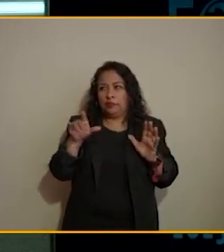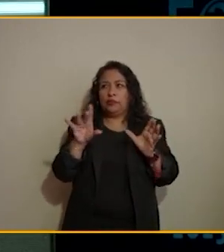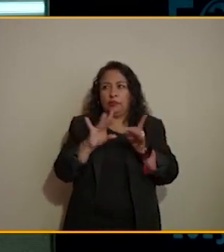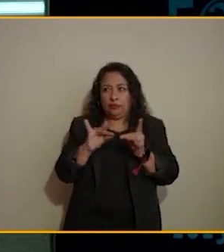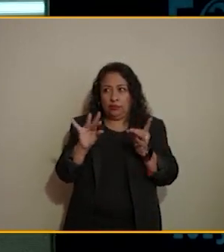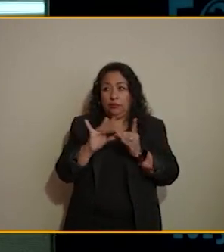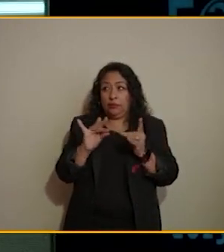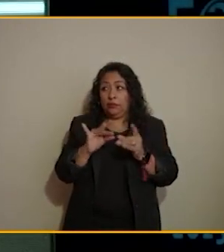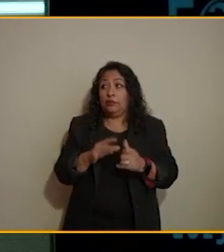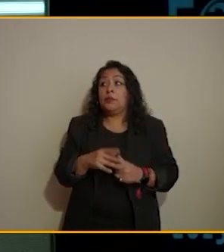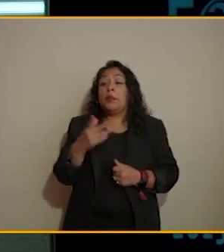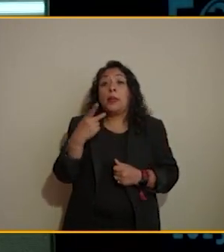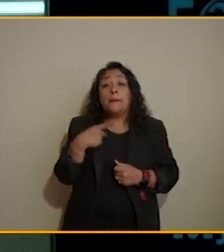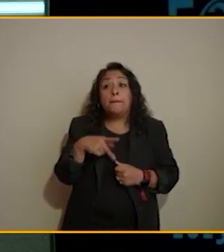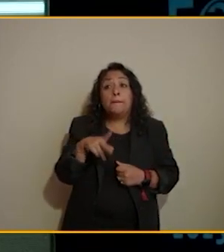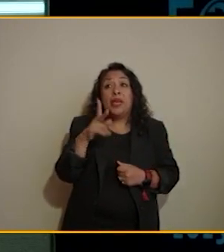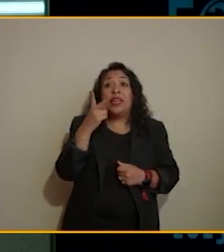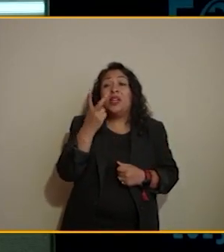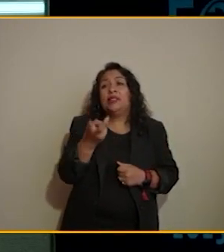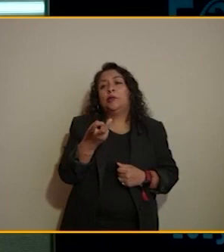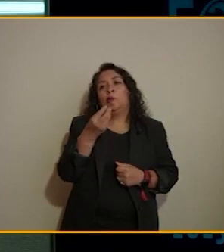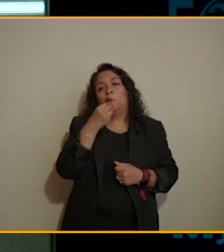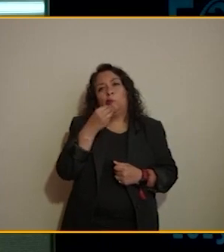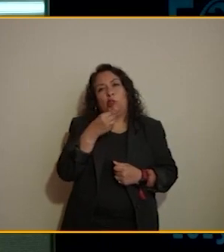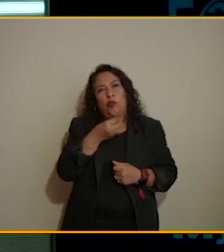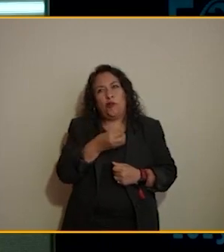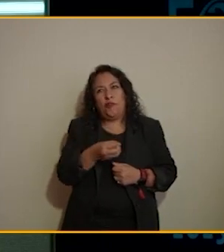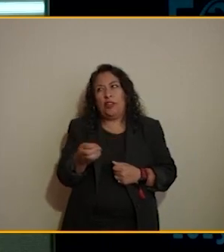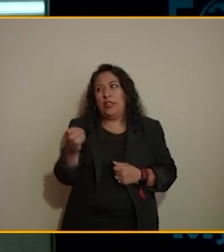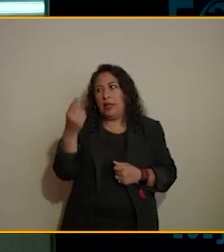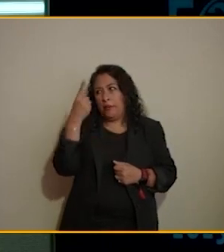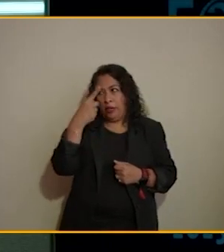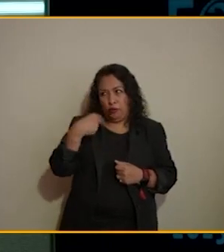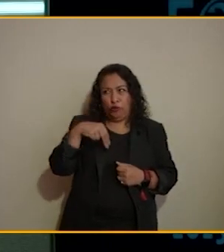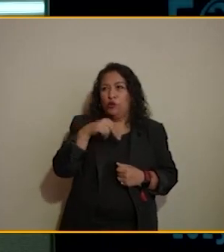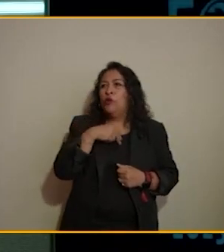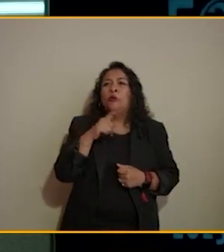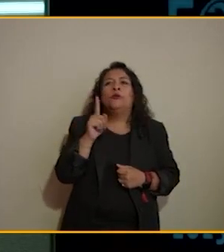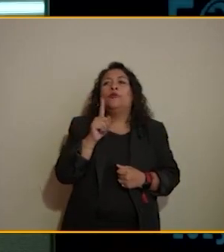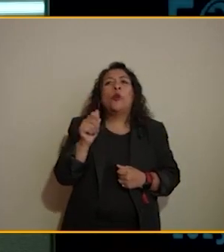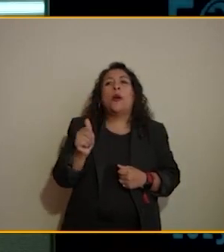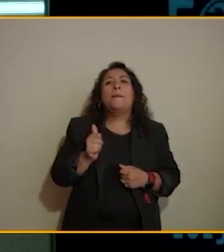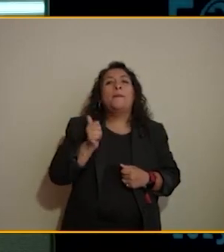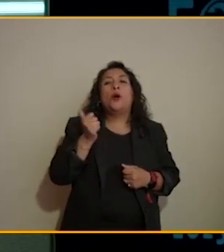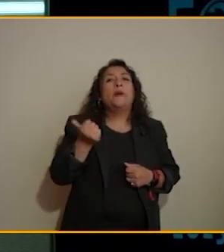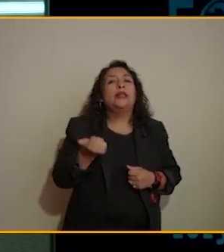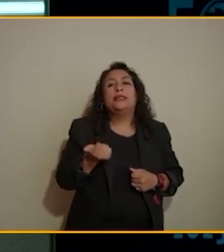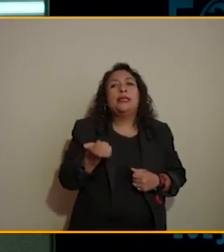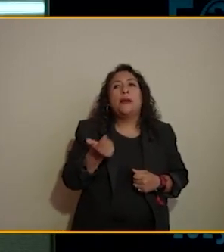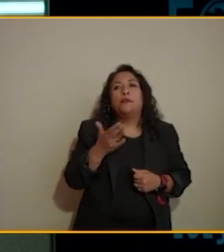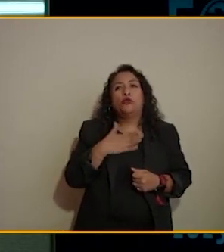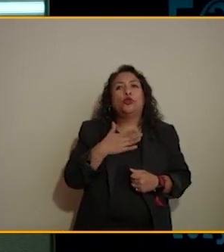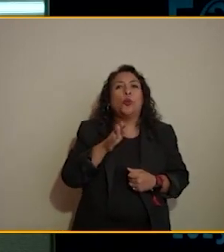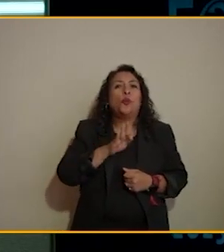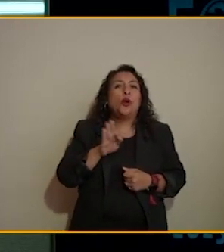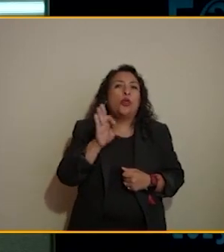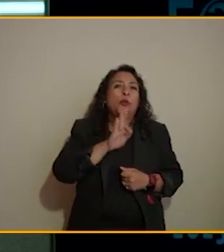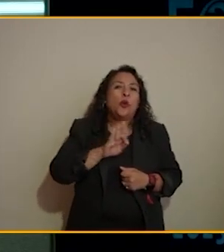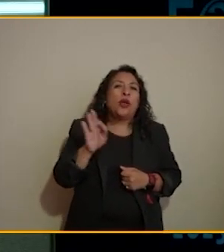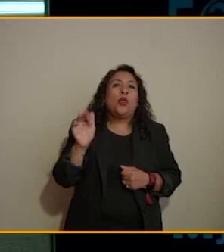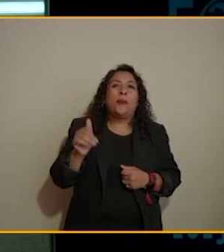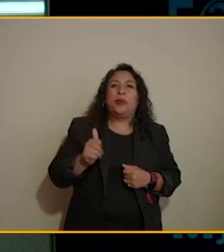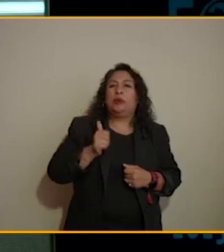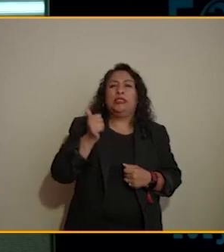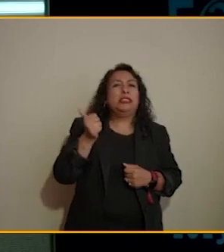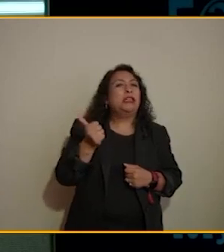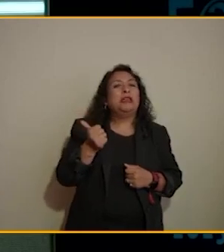platicar, pero que esto nos obliga a que nosotros no estamos aprovechando todas nuestras capacidades, no estamos